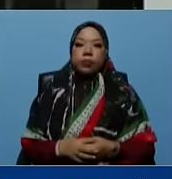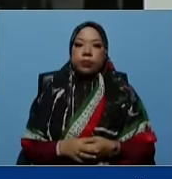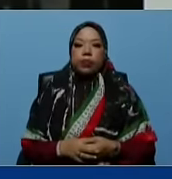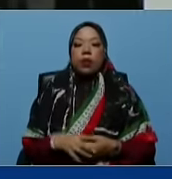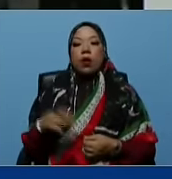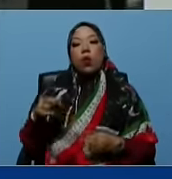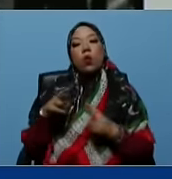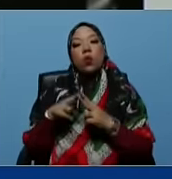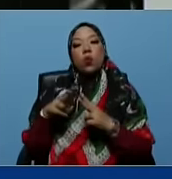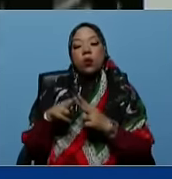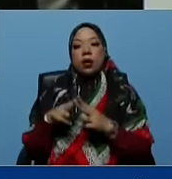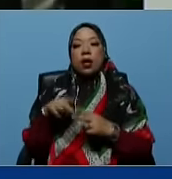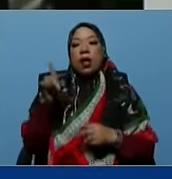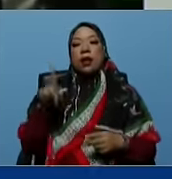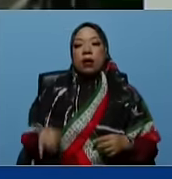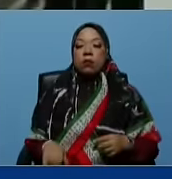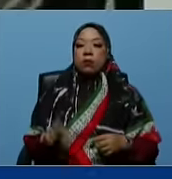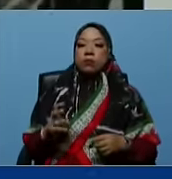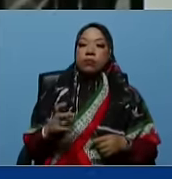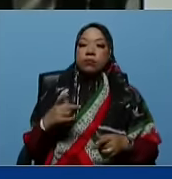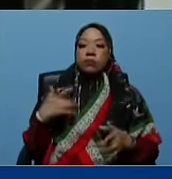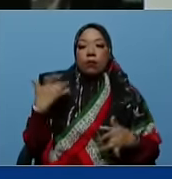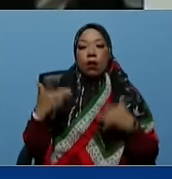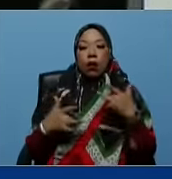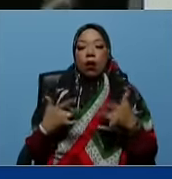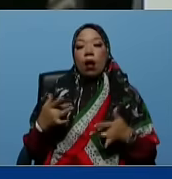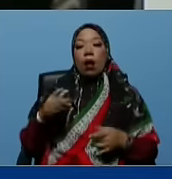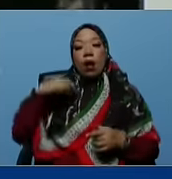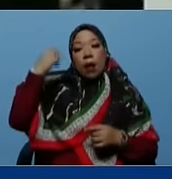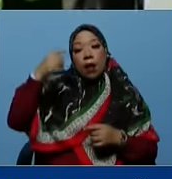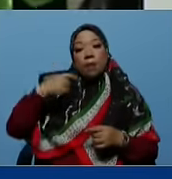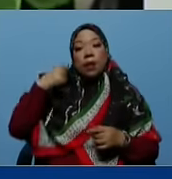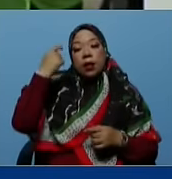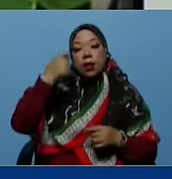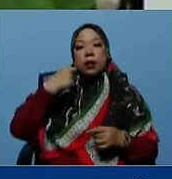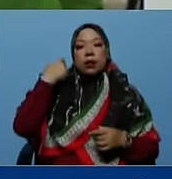Cuando conocí a Silita también aparece en la película.